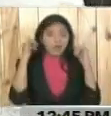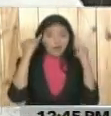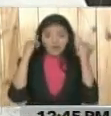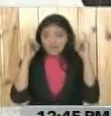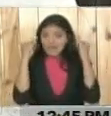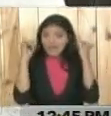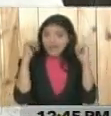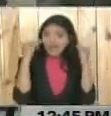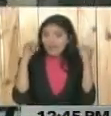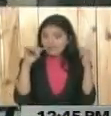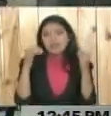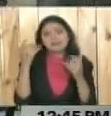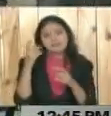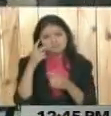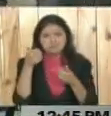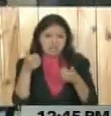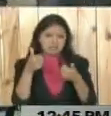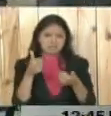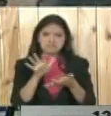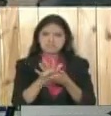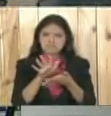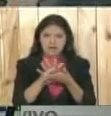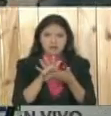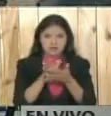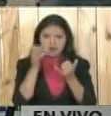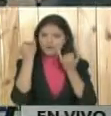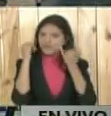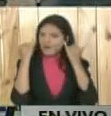época, una rumba bien sana, bien chévere. Decide entonces,